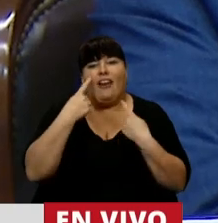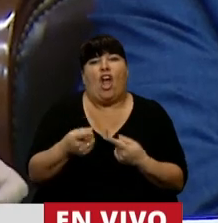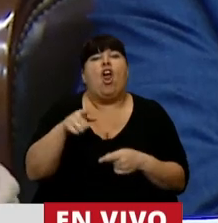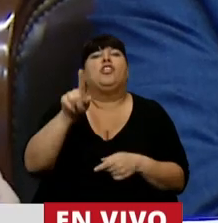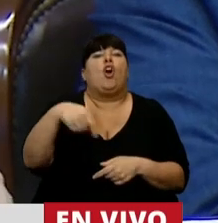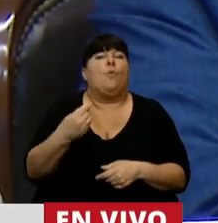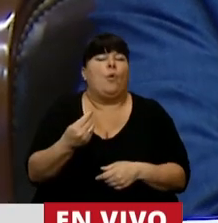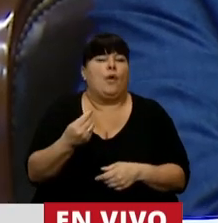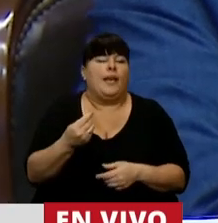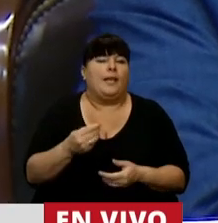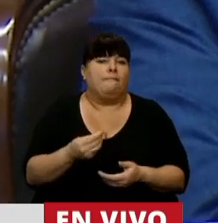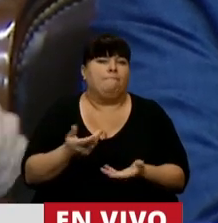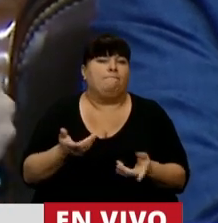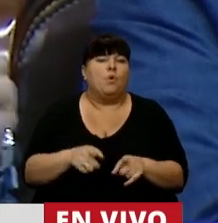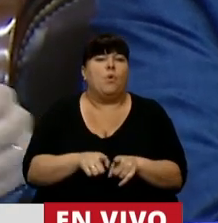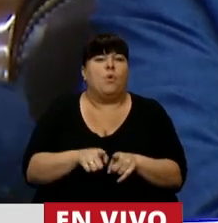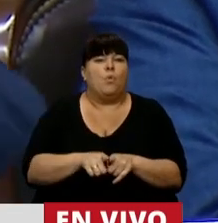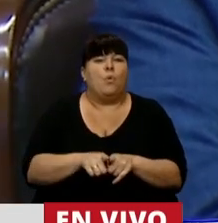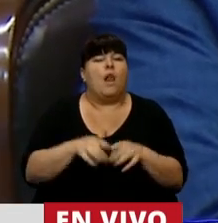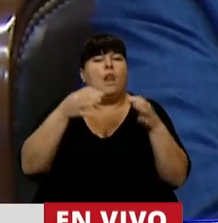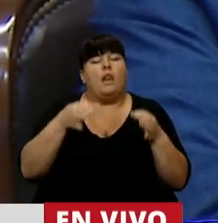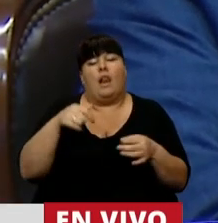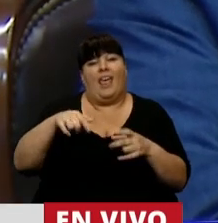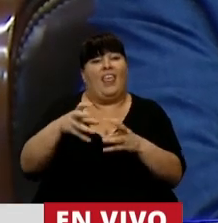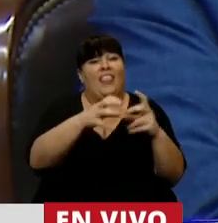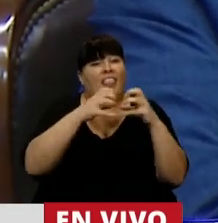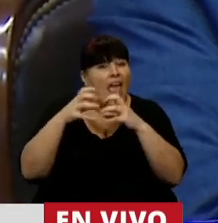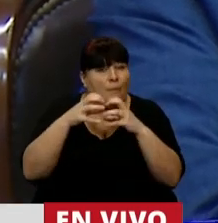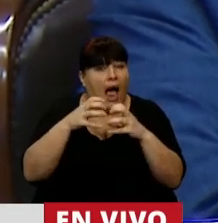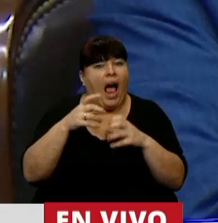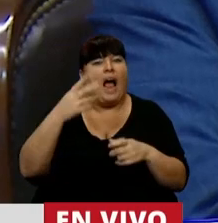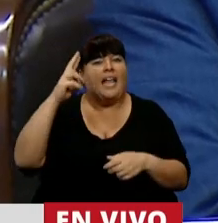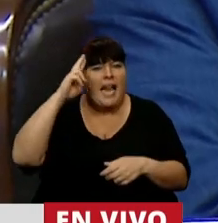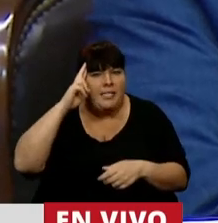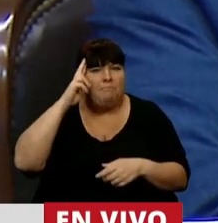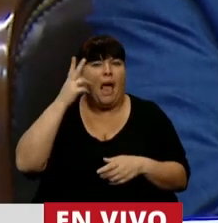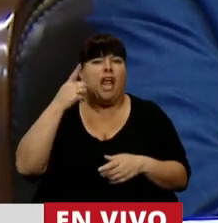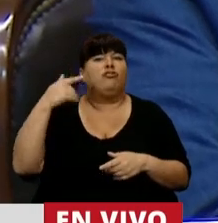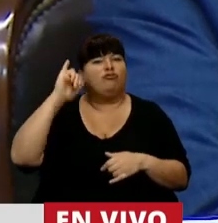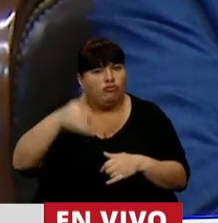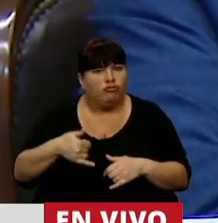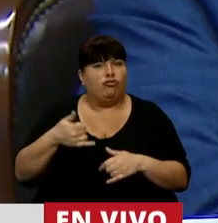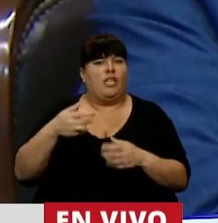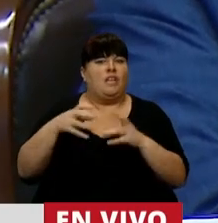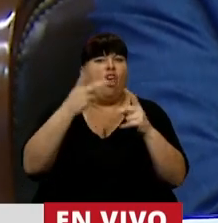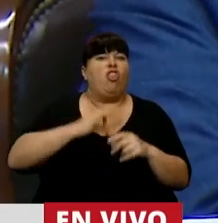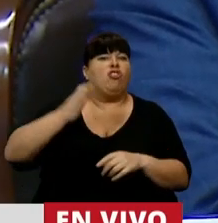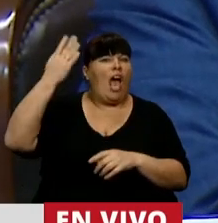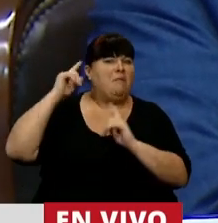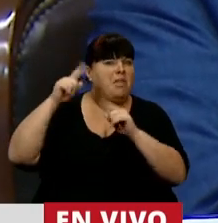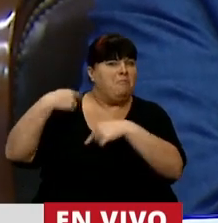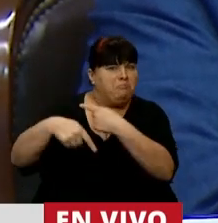se da y converge a que este debate haya sido respetuoso, ha sido abonado por el debate de hace